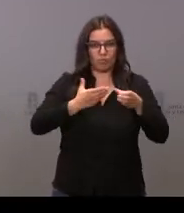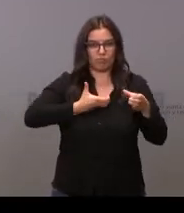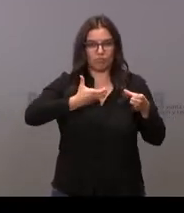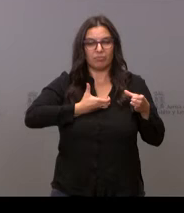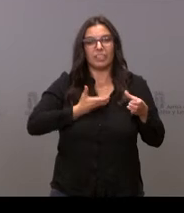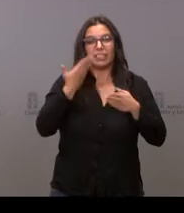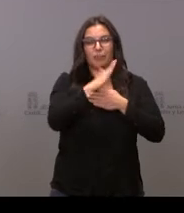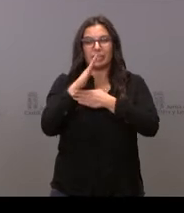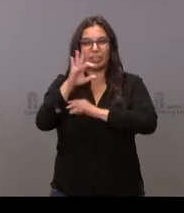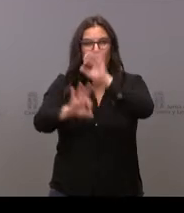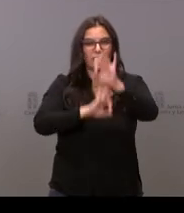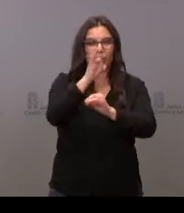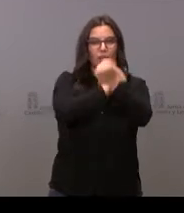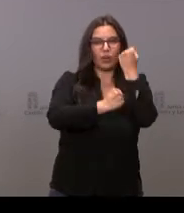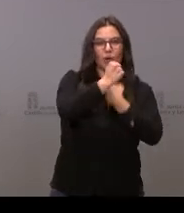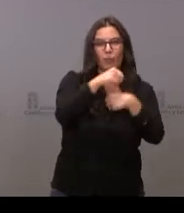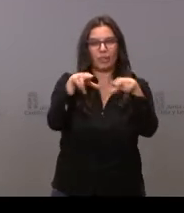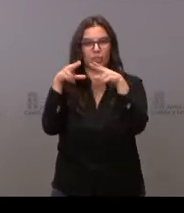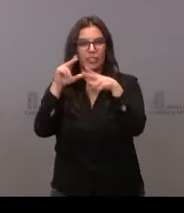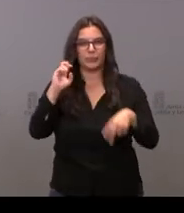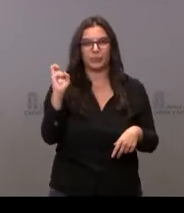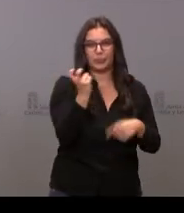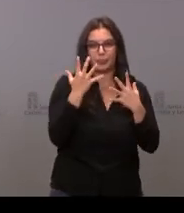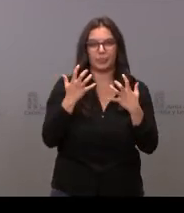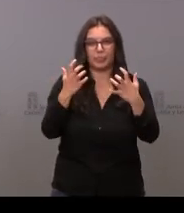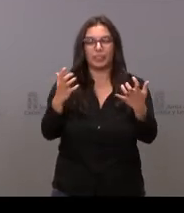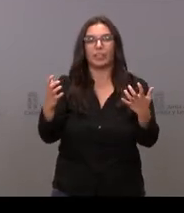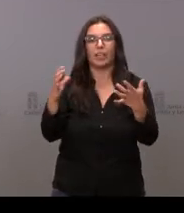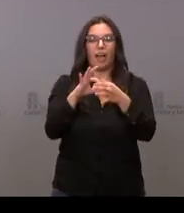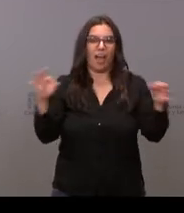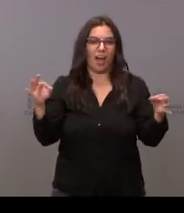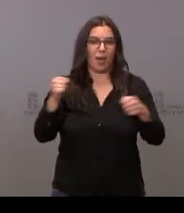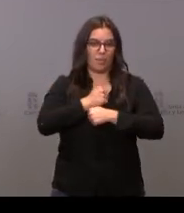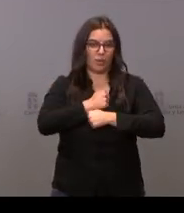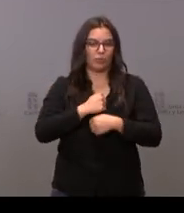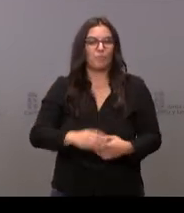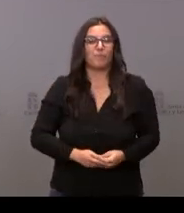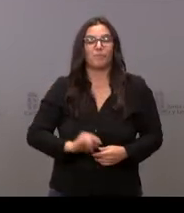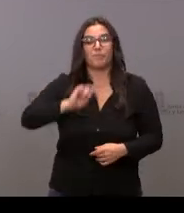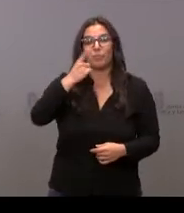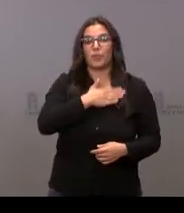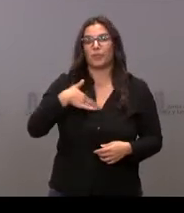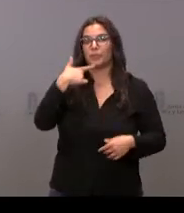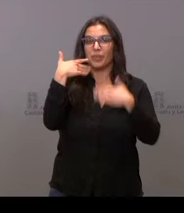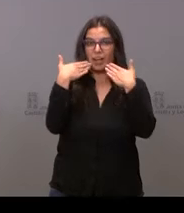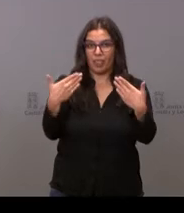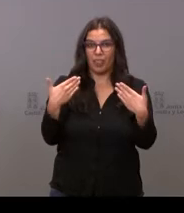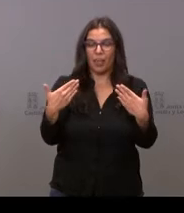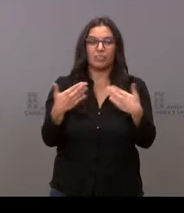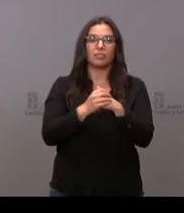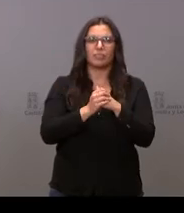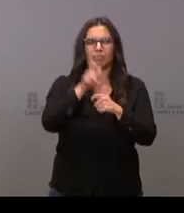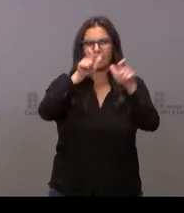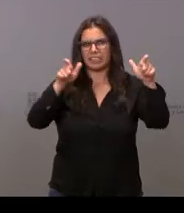de organizaciones económicas y sociales queridos amigos quiero comenzar dando las gracias a muchísima gente